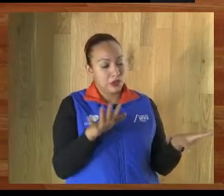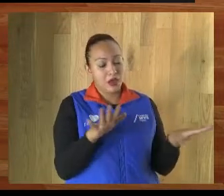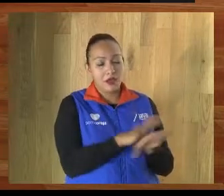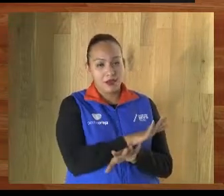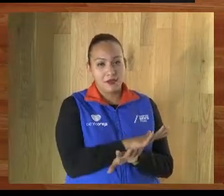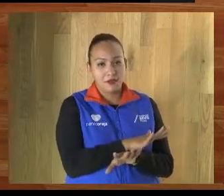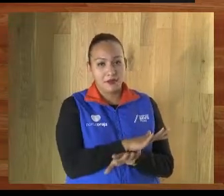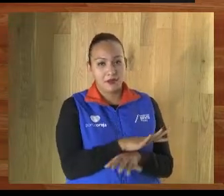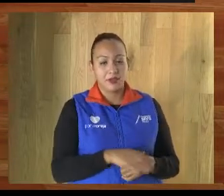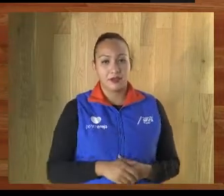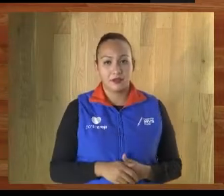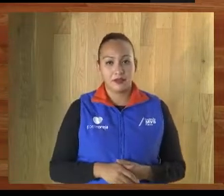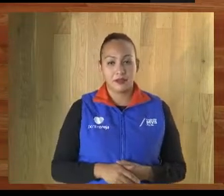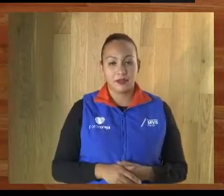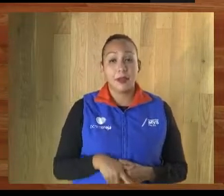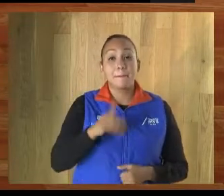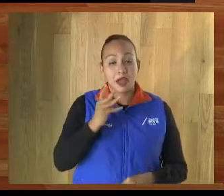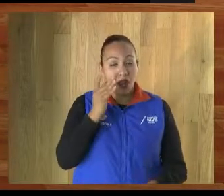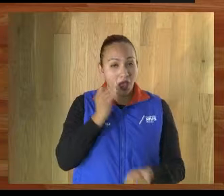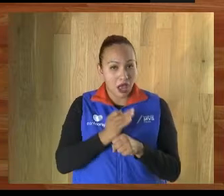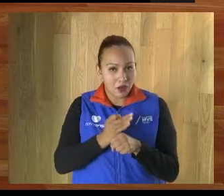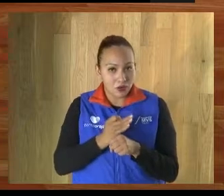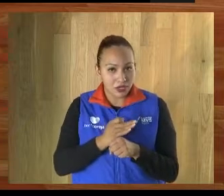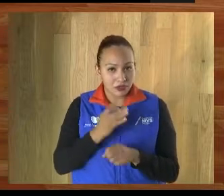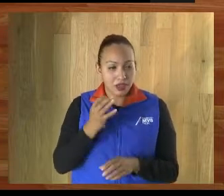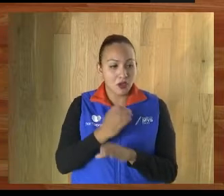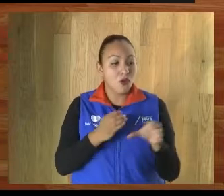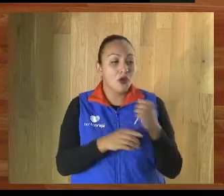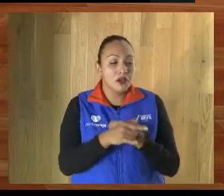día en intangibles.